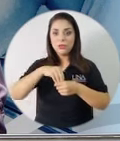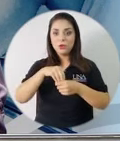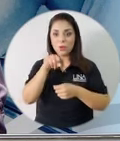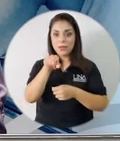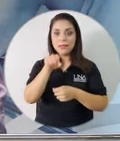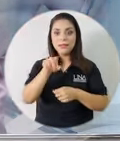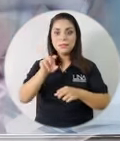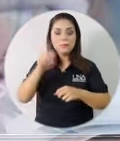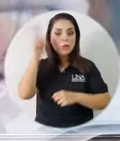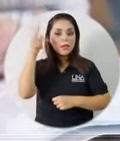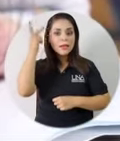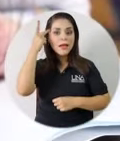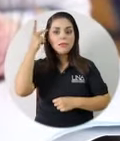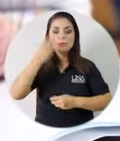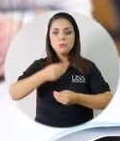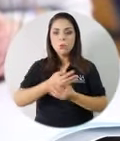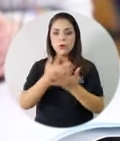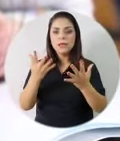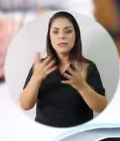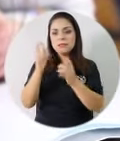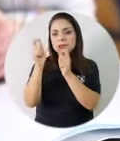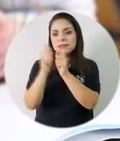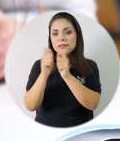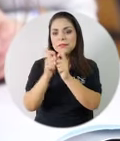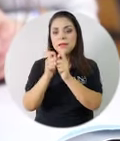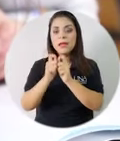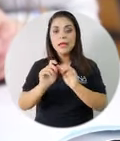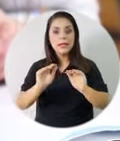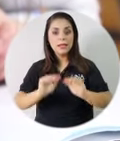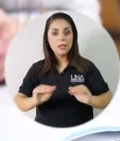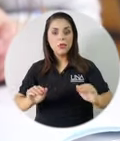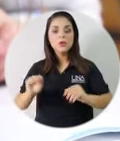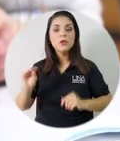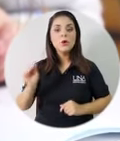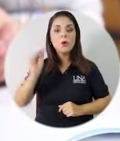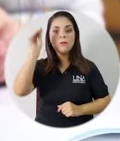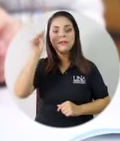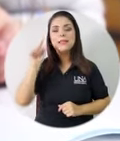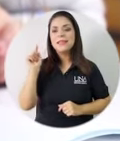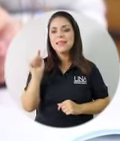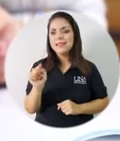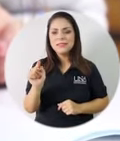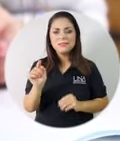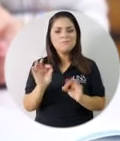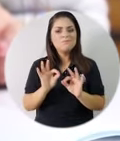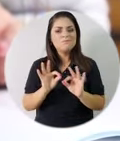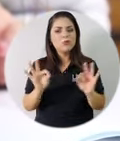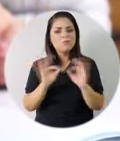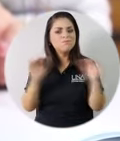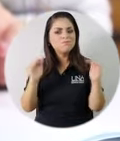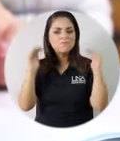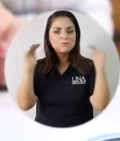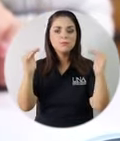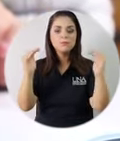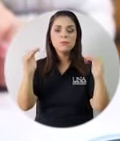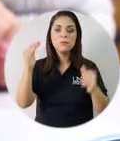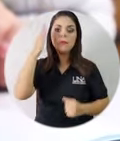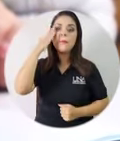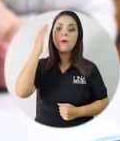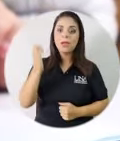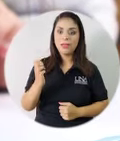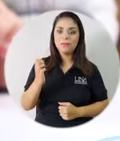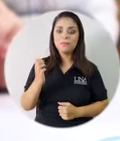públicas, particularmente las de niñez y adolescencia, revisten una importancia trascendental. Porque